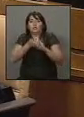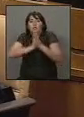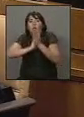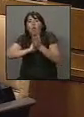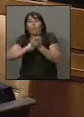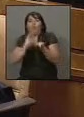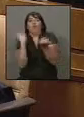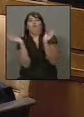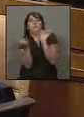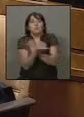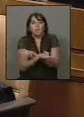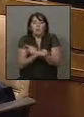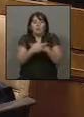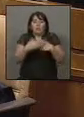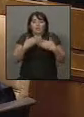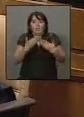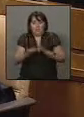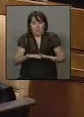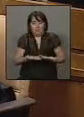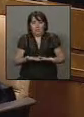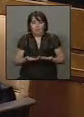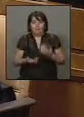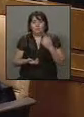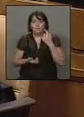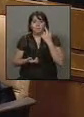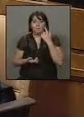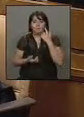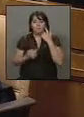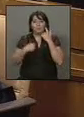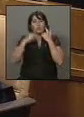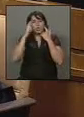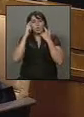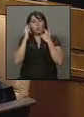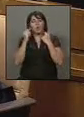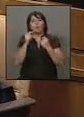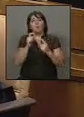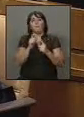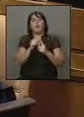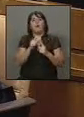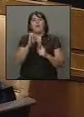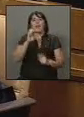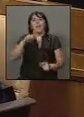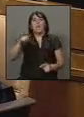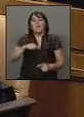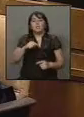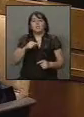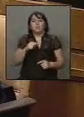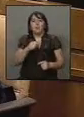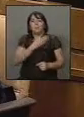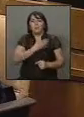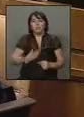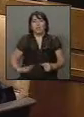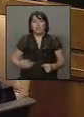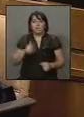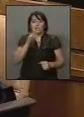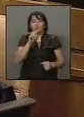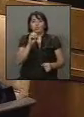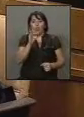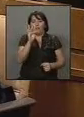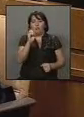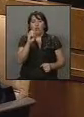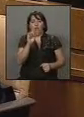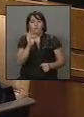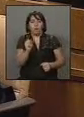lo contrario de lo que hay detrás de esta posición. Yo recuerdo las palabras de un ex presidente de la SUFOFA, ya fallecido, que decía a mí me encanta